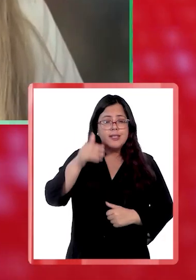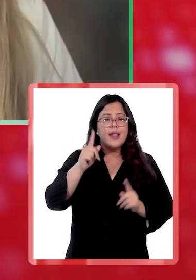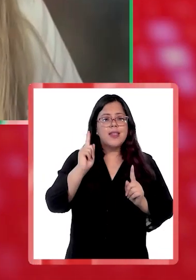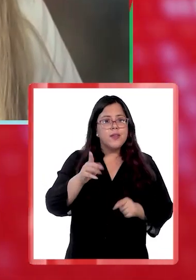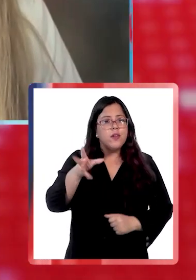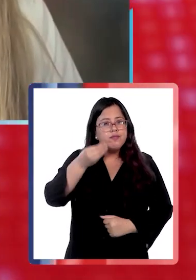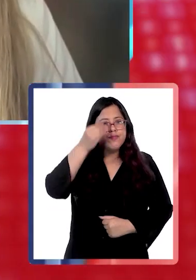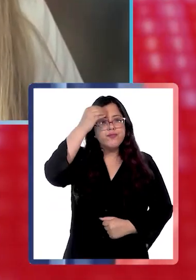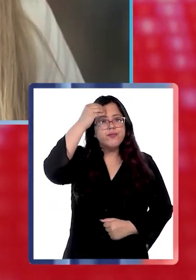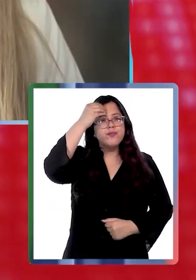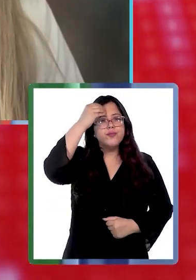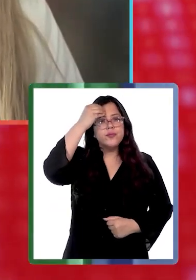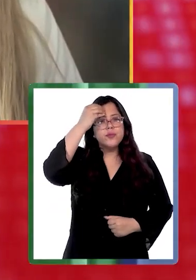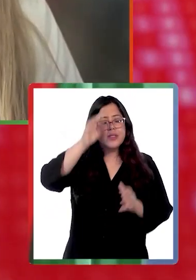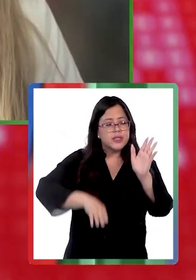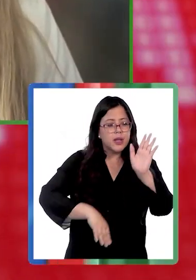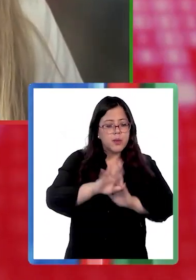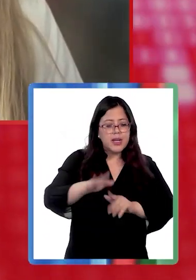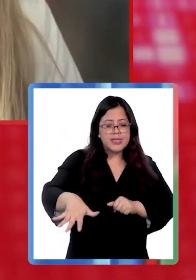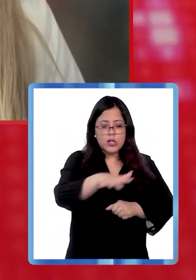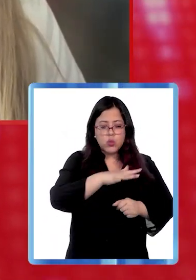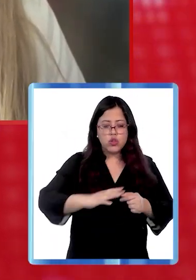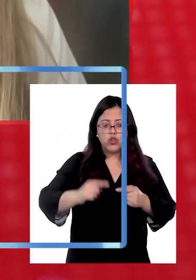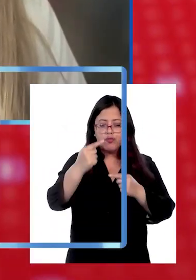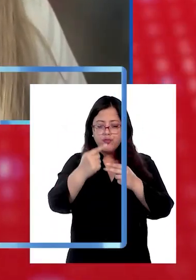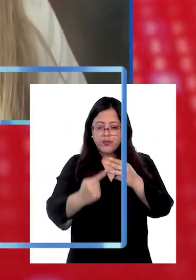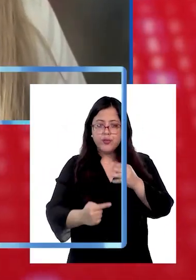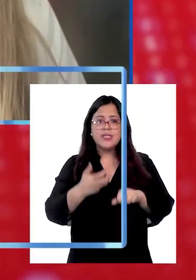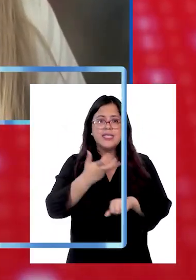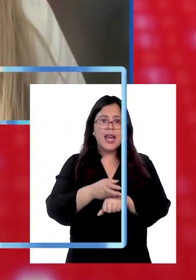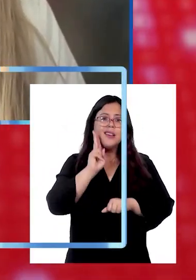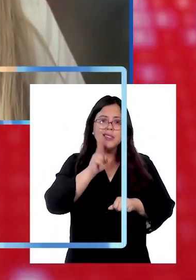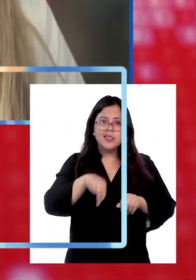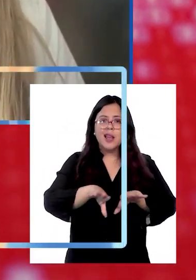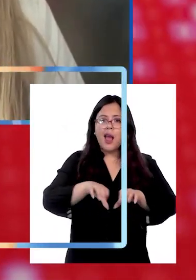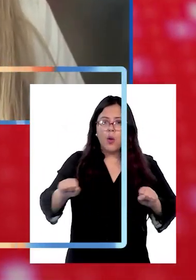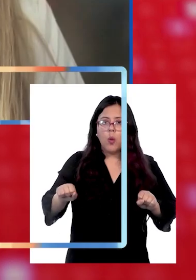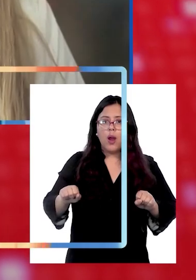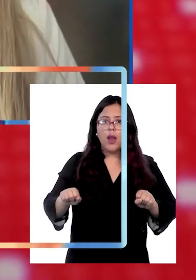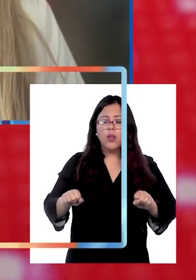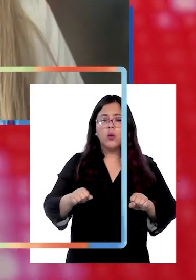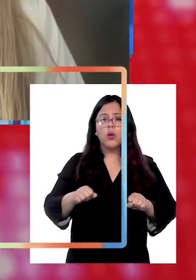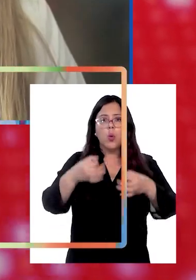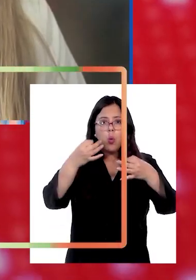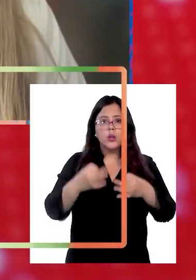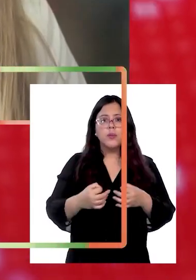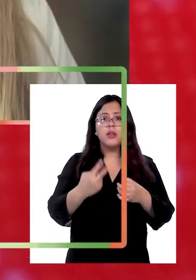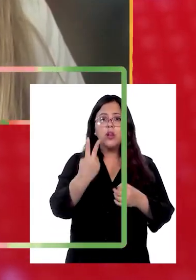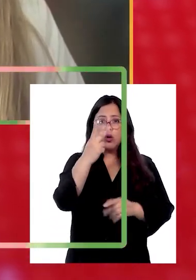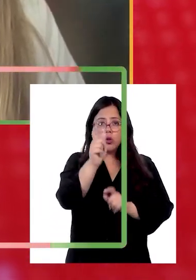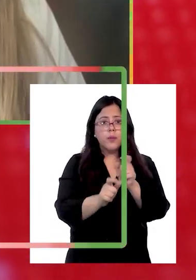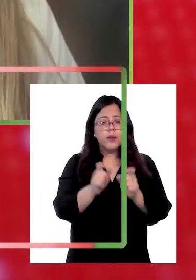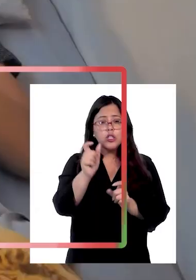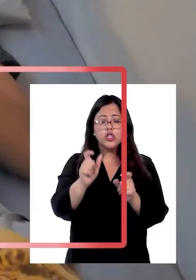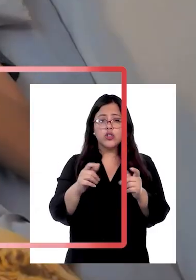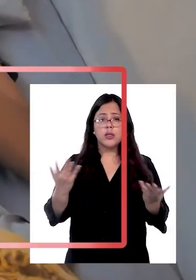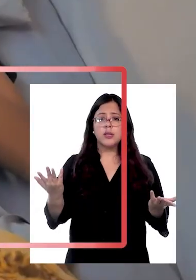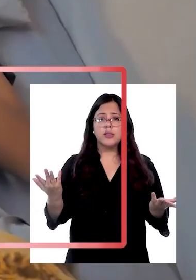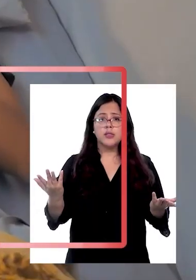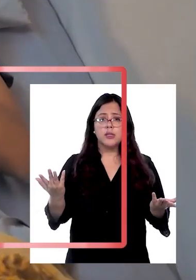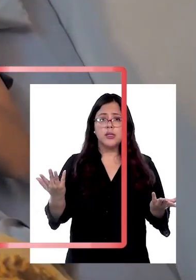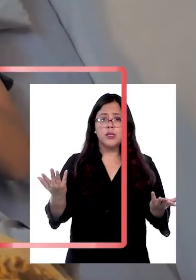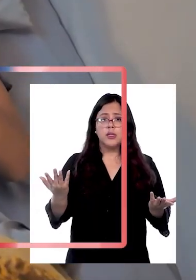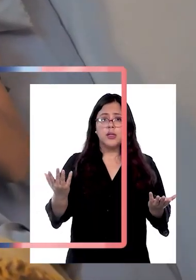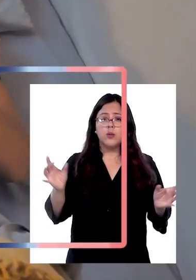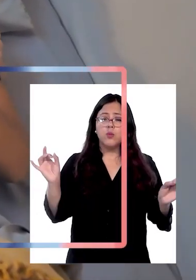adolescentes también hay que considerar que muchas de estas situaciones que se dan sin consentimiento se dan con dos individuos habitualmente